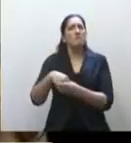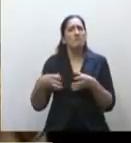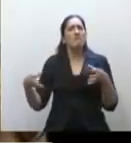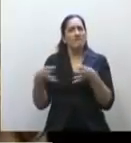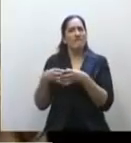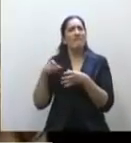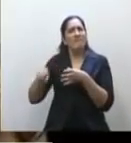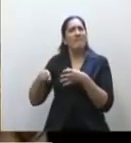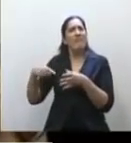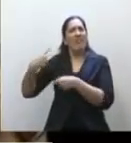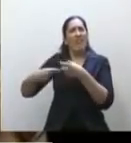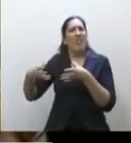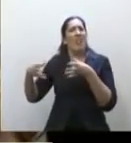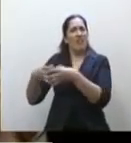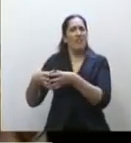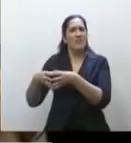generación que,